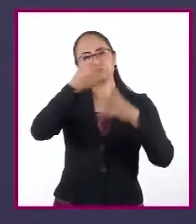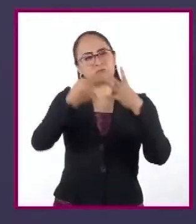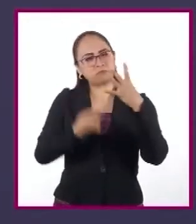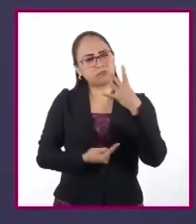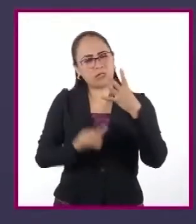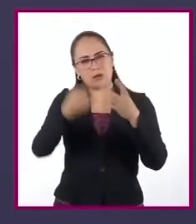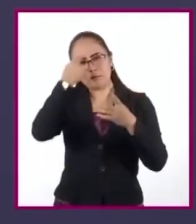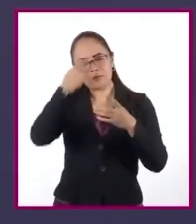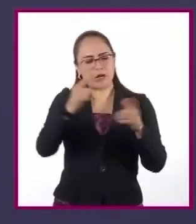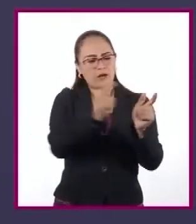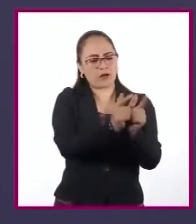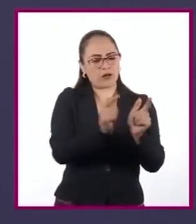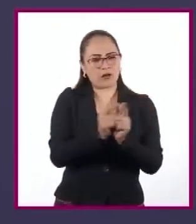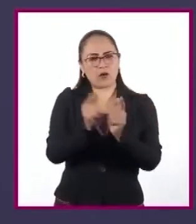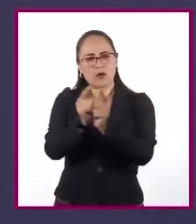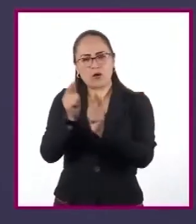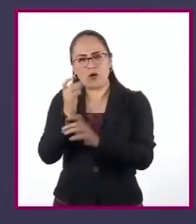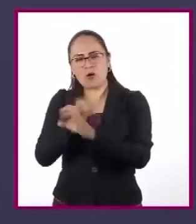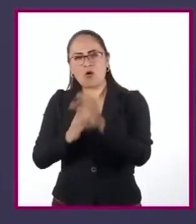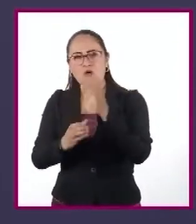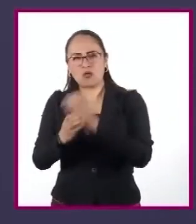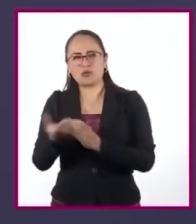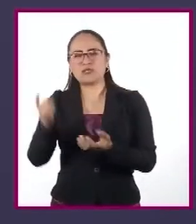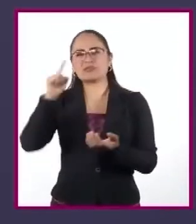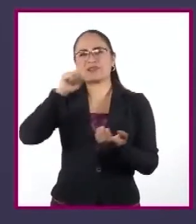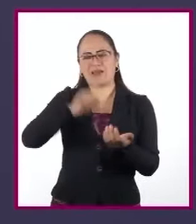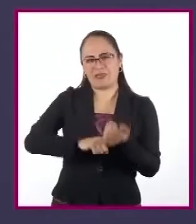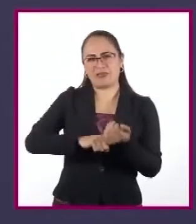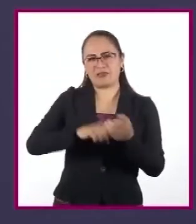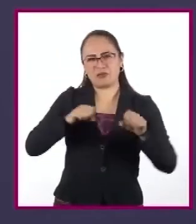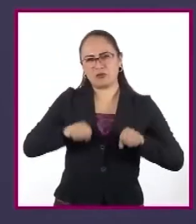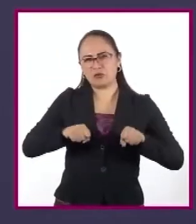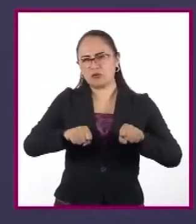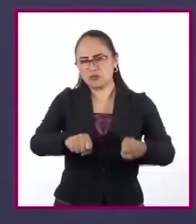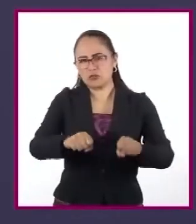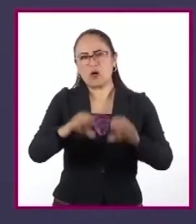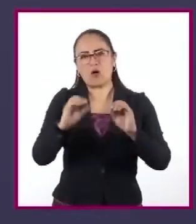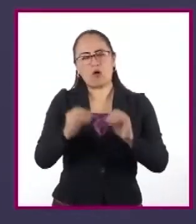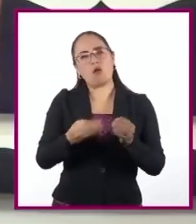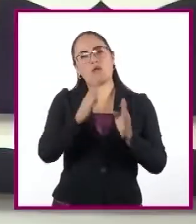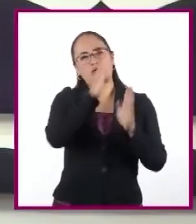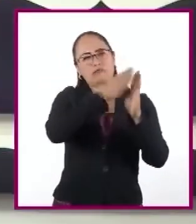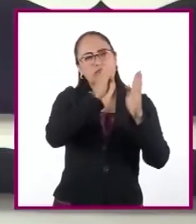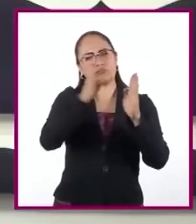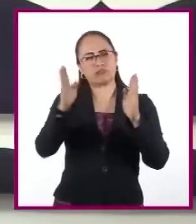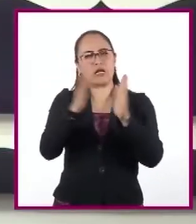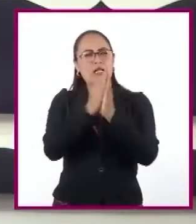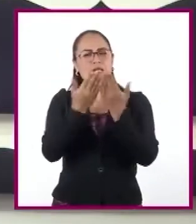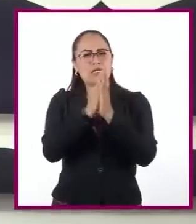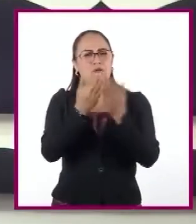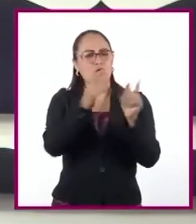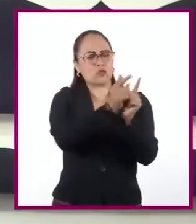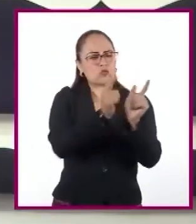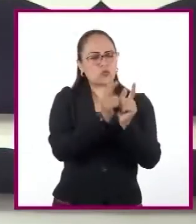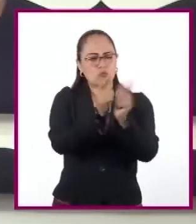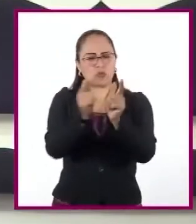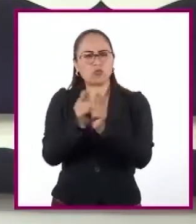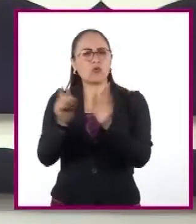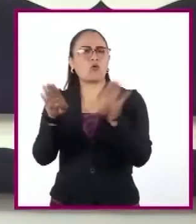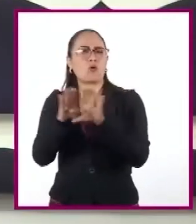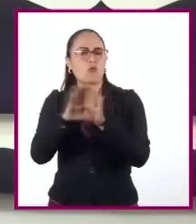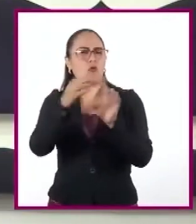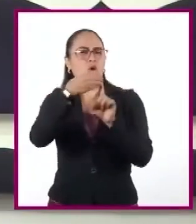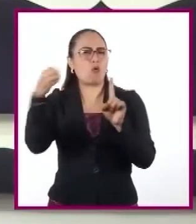para clasificar los objetos de una tienda departamental o los libros en una biblioteca? Comenten con algún familiar